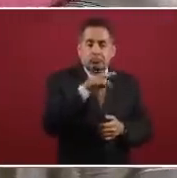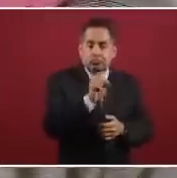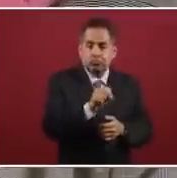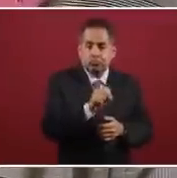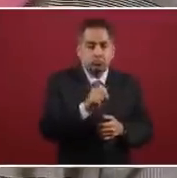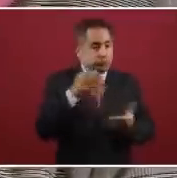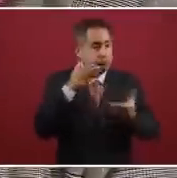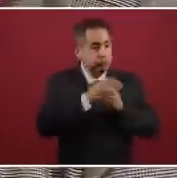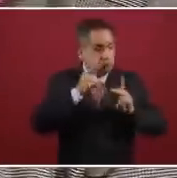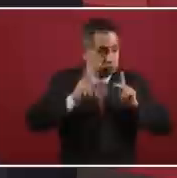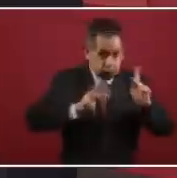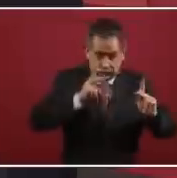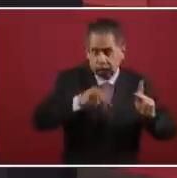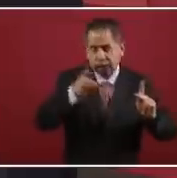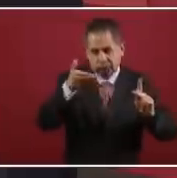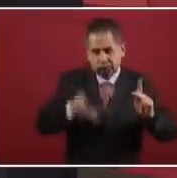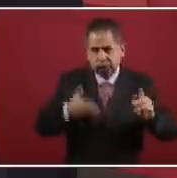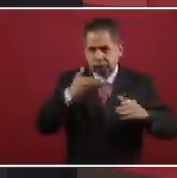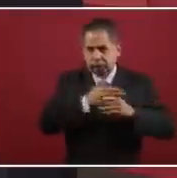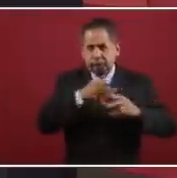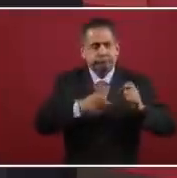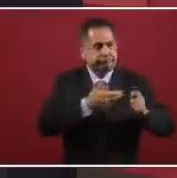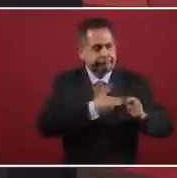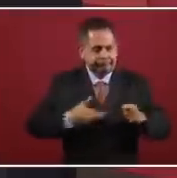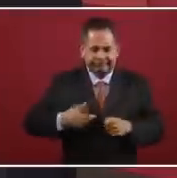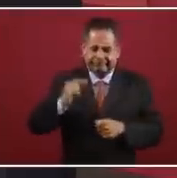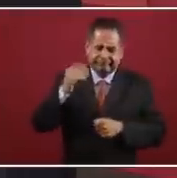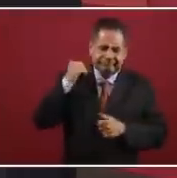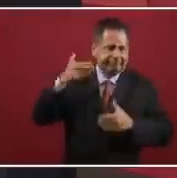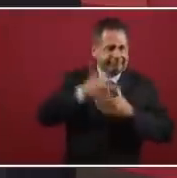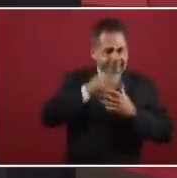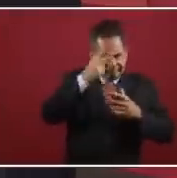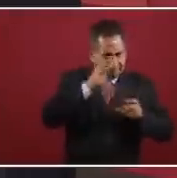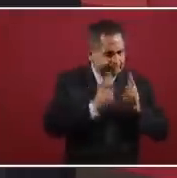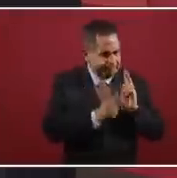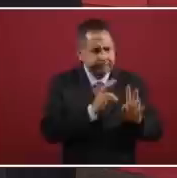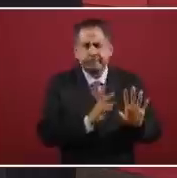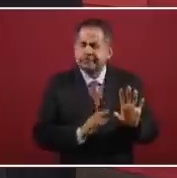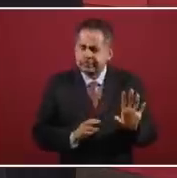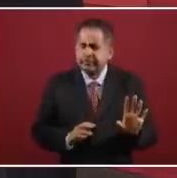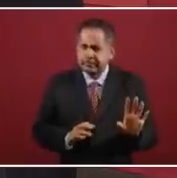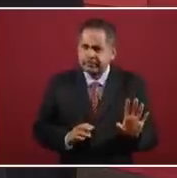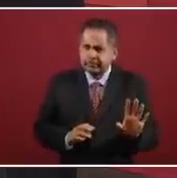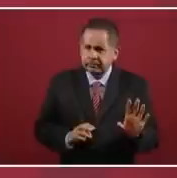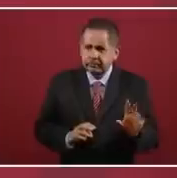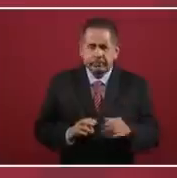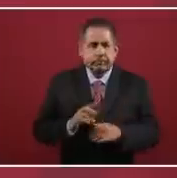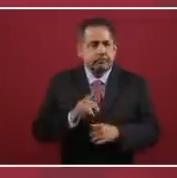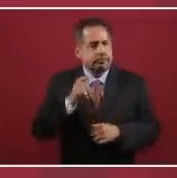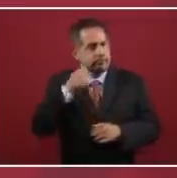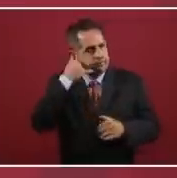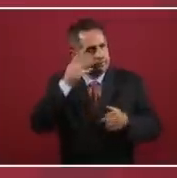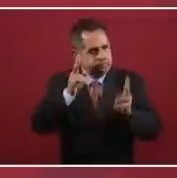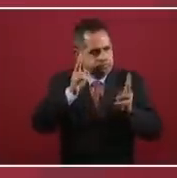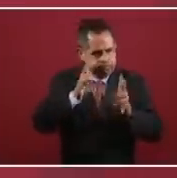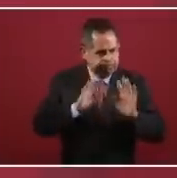señor presidente y tuvo una visita hace unos meses a México, tuvimos una llamada con él.